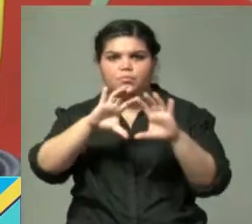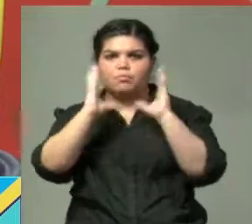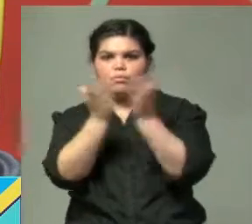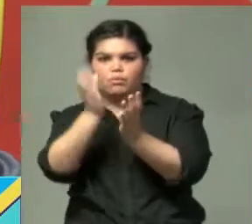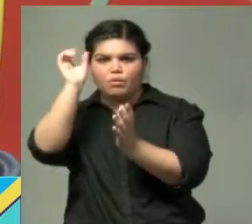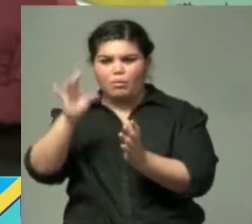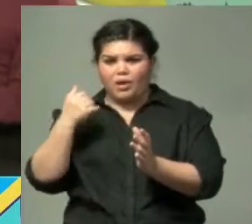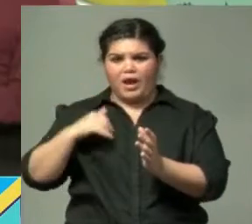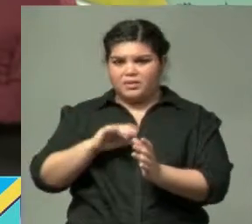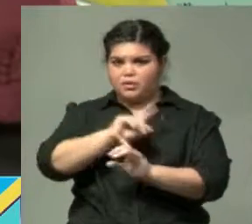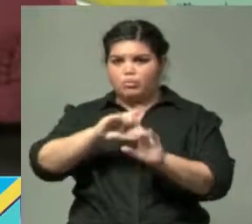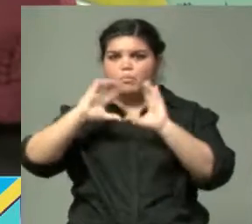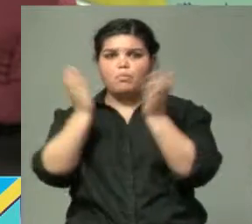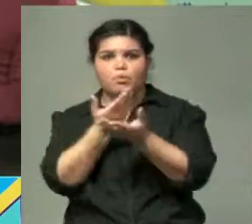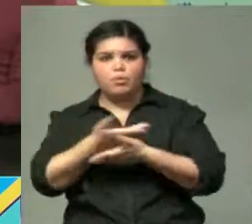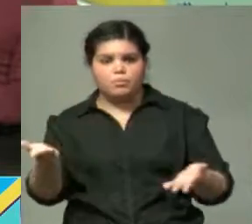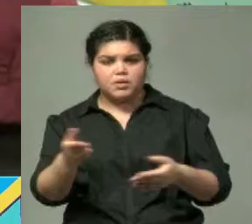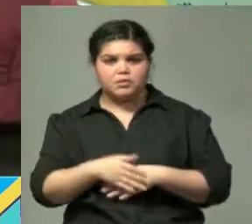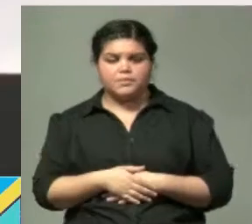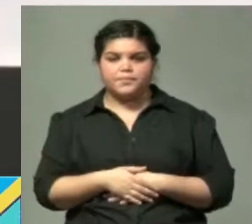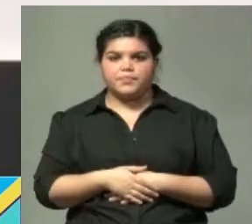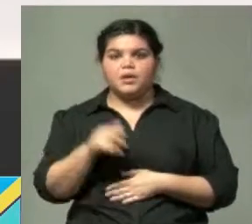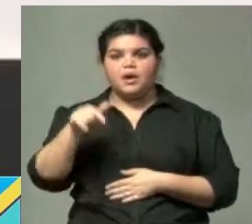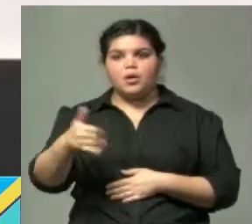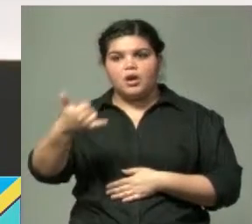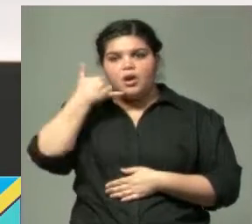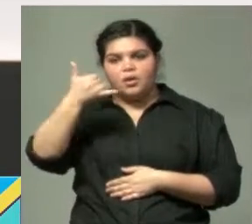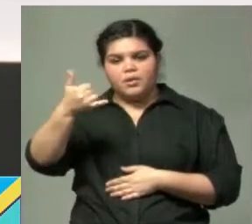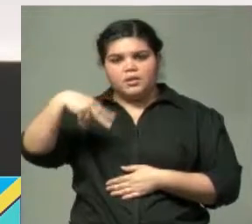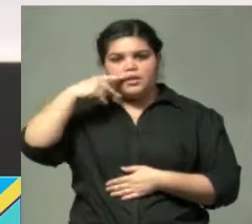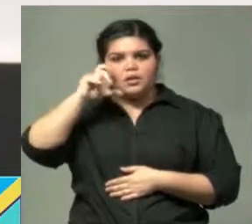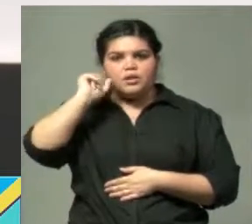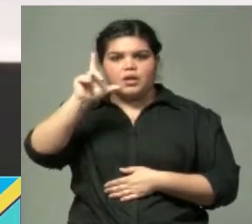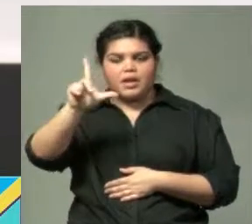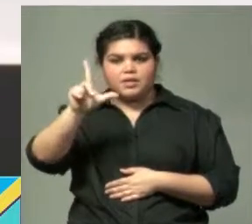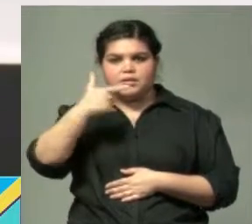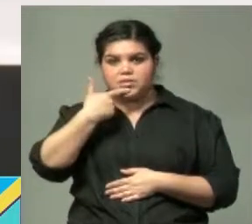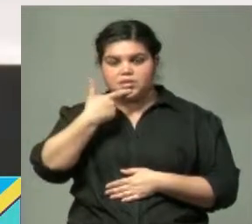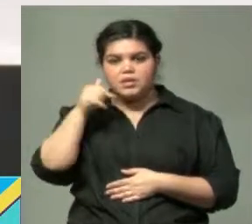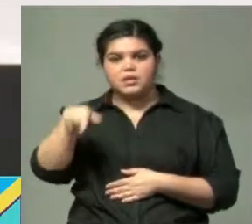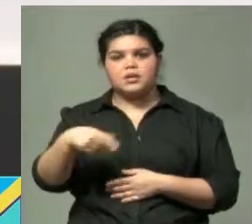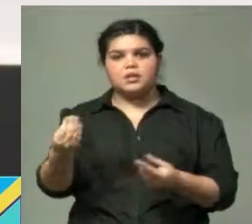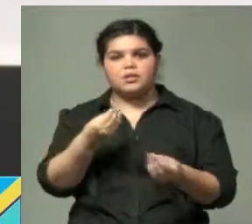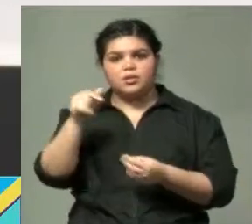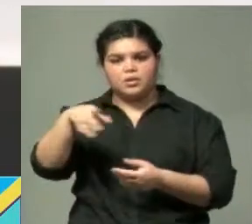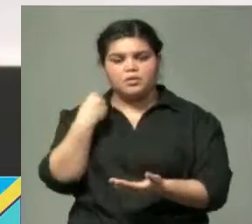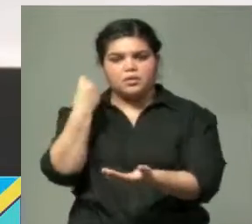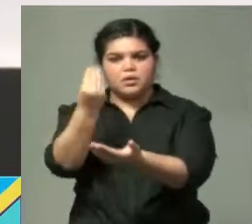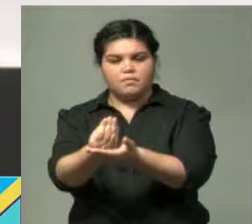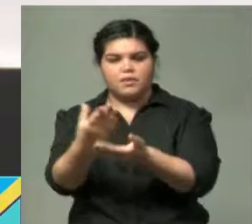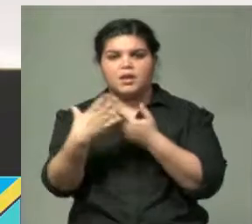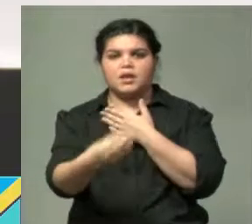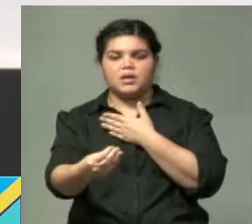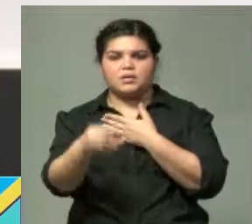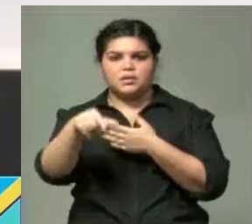la Argentina. Digamos. Bien, tenemos comunicación telefónica con Nicolás Fernández, referente del Movimiento Socialista de los Trabajadores.